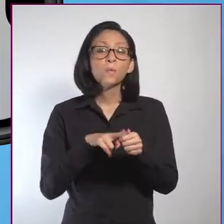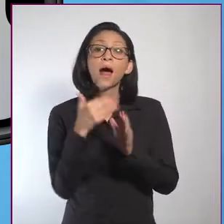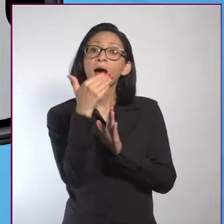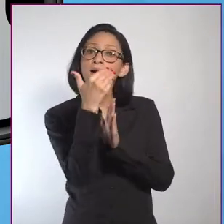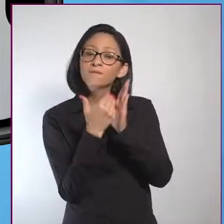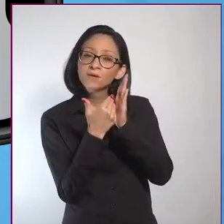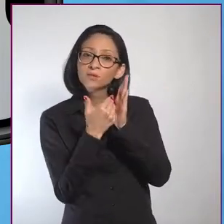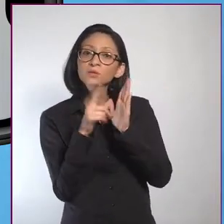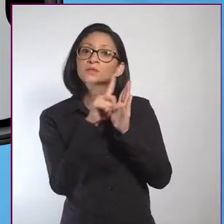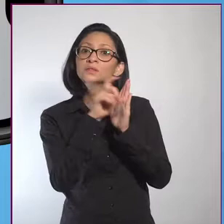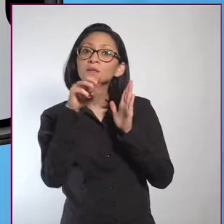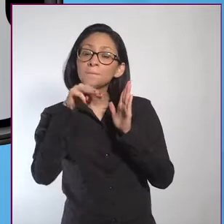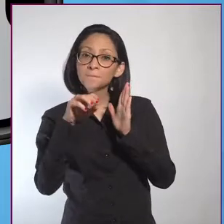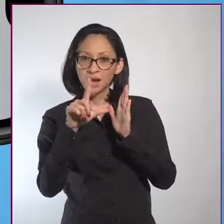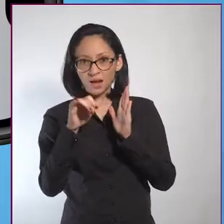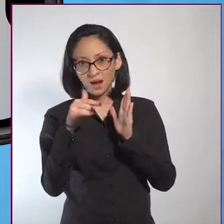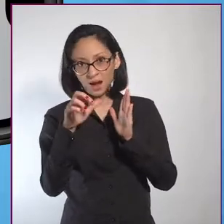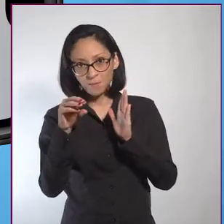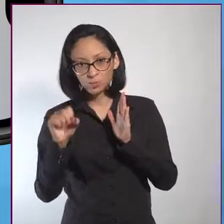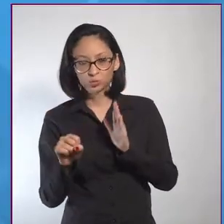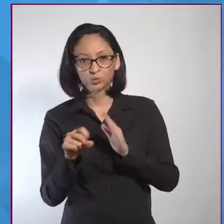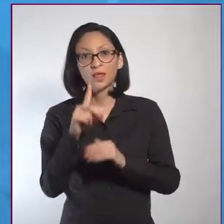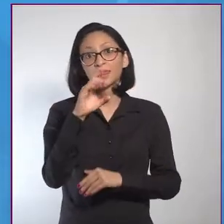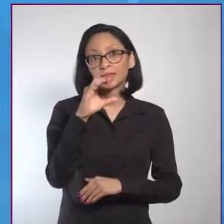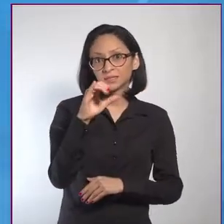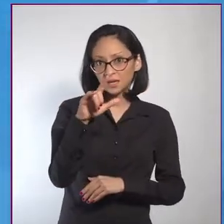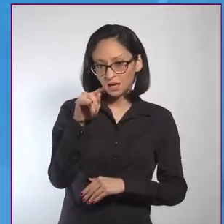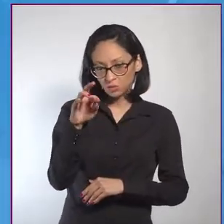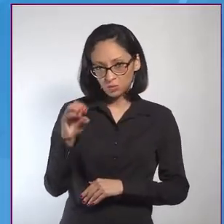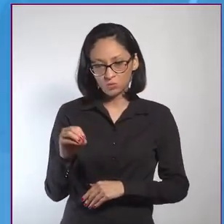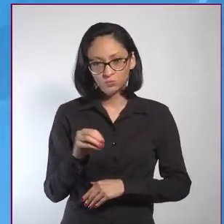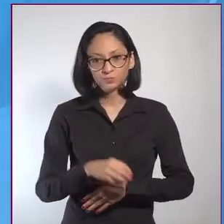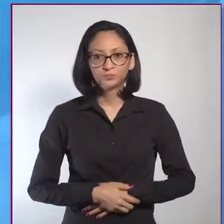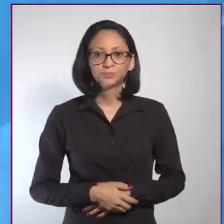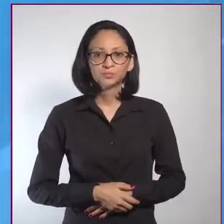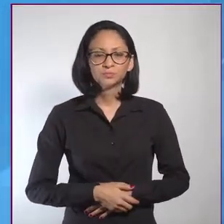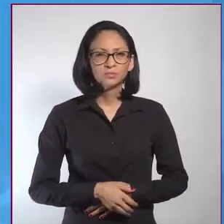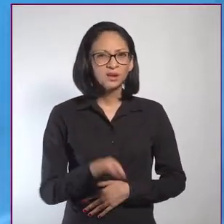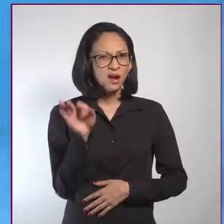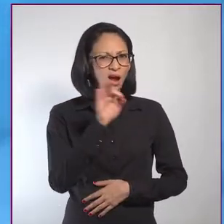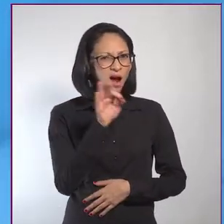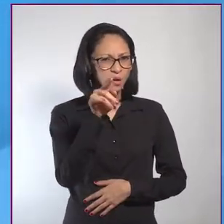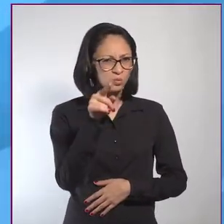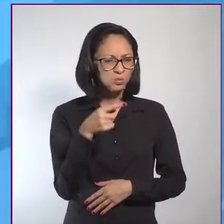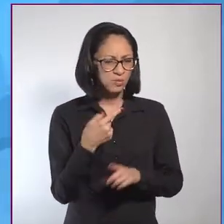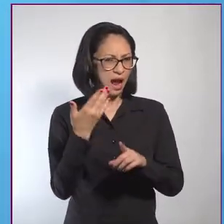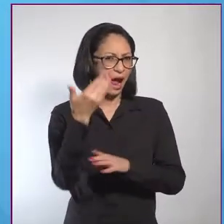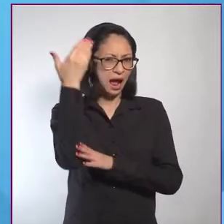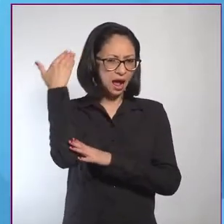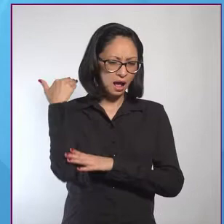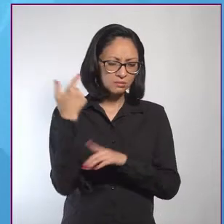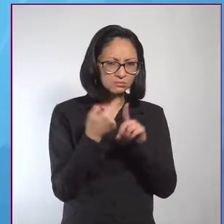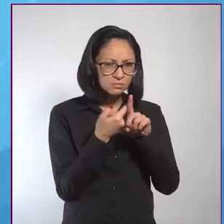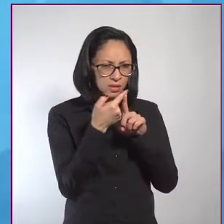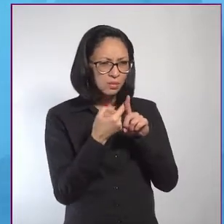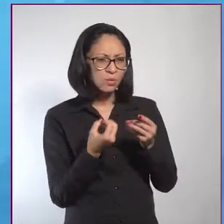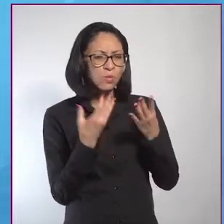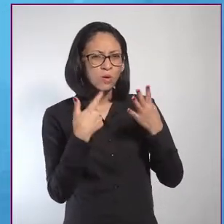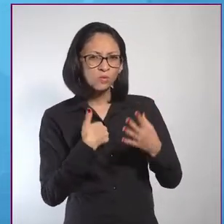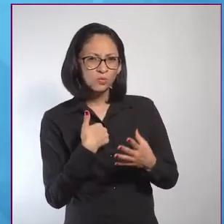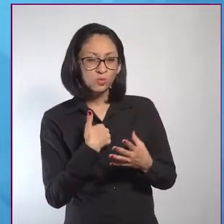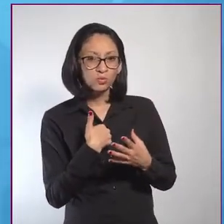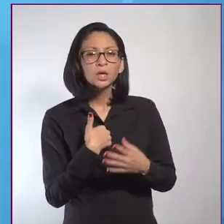100 miligramos por decilitro. ¿Alguna vez has medido tu glucosa? Sí, me la